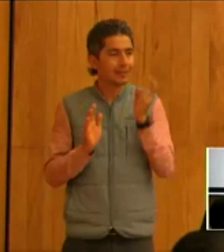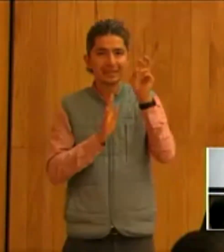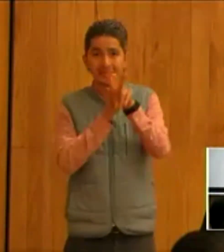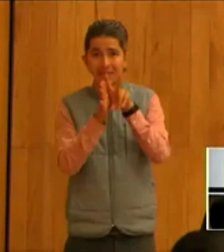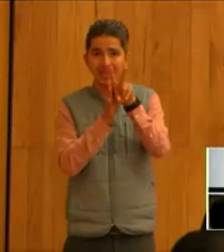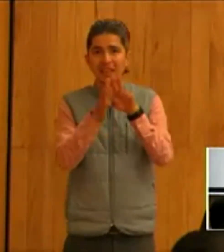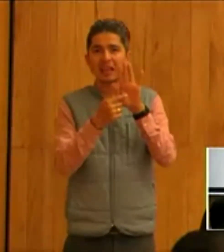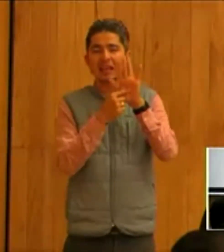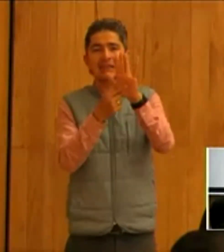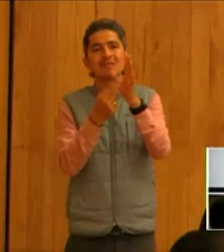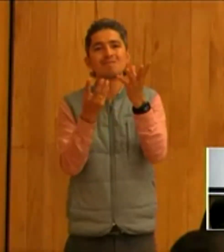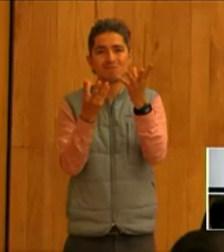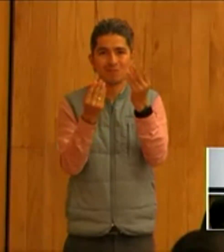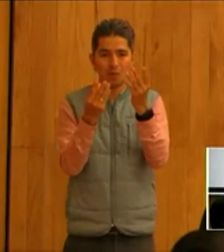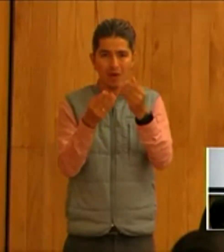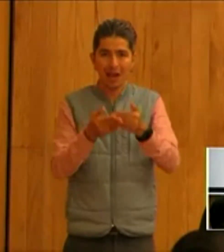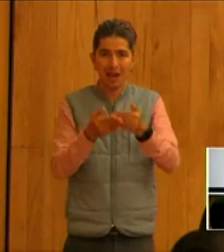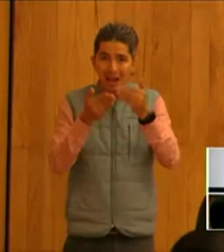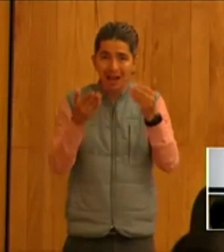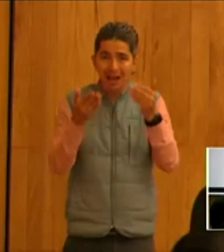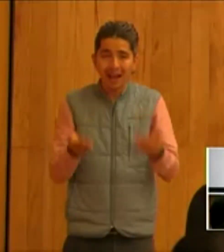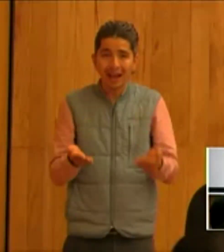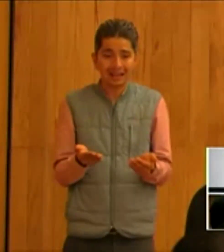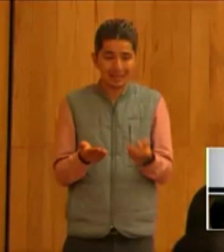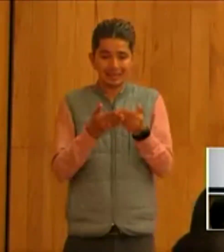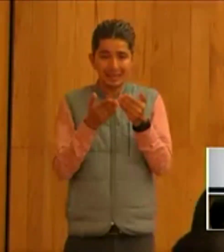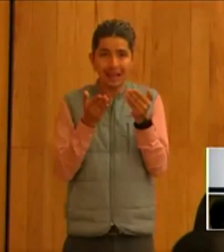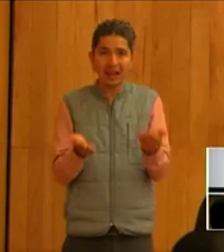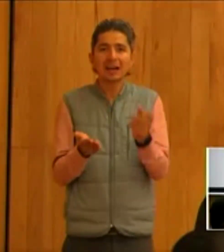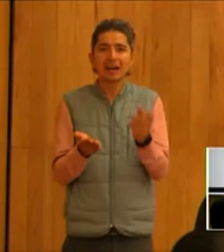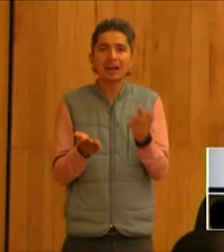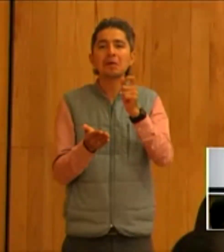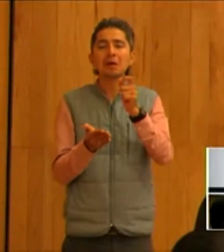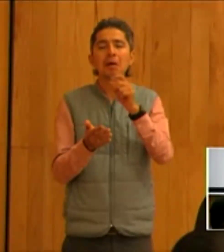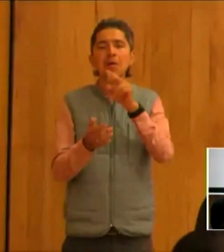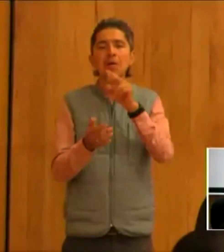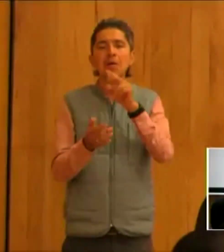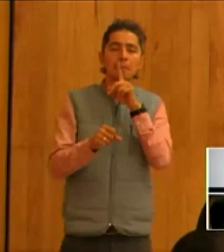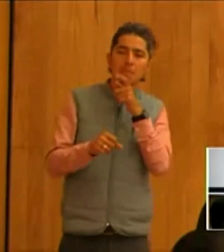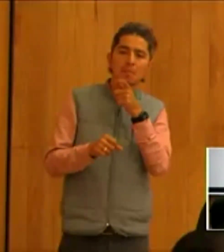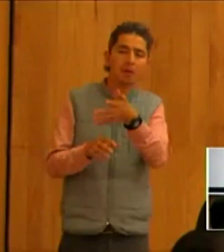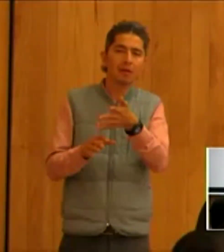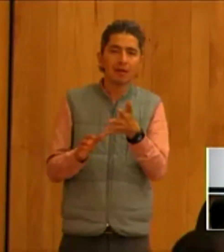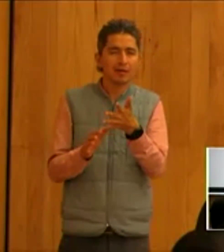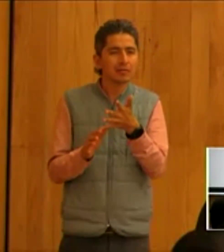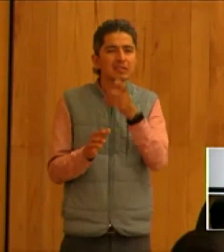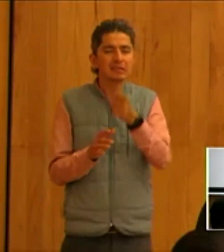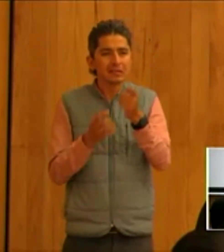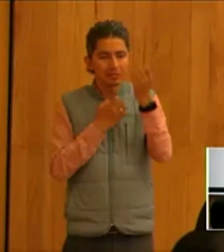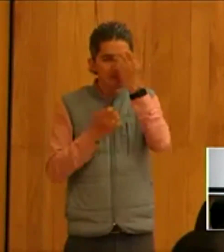proyecta mucho del presente, de ese presente que hemos naturalizado, que calificamos a través de